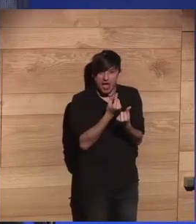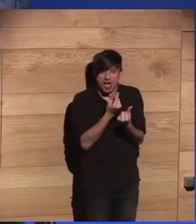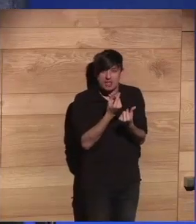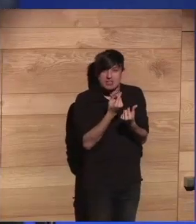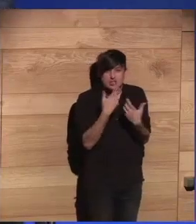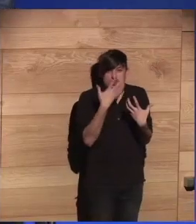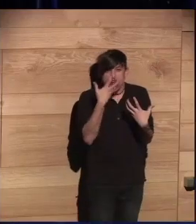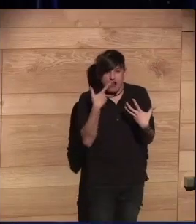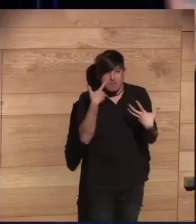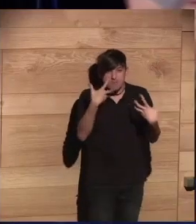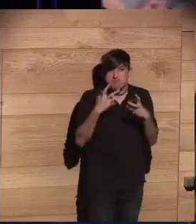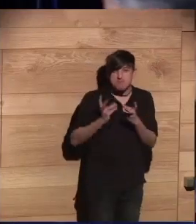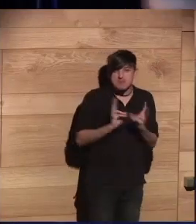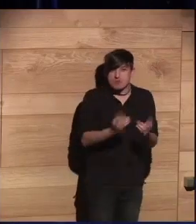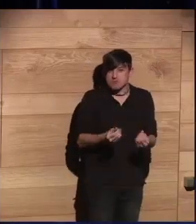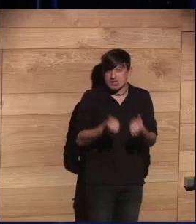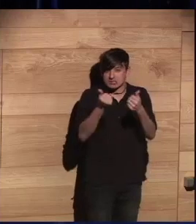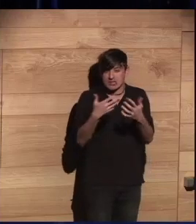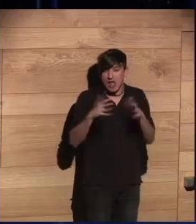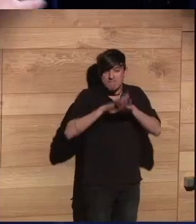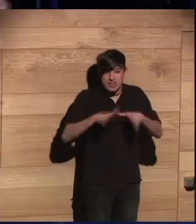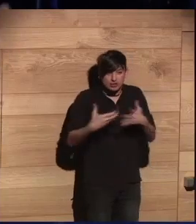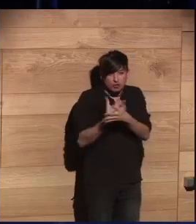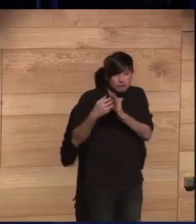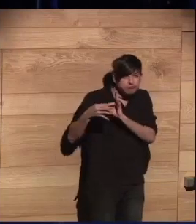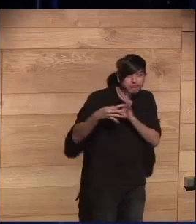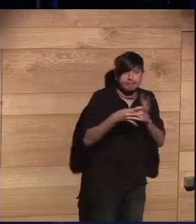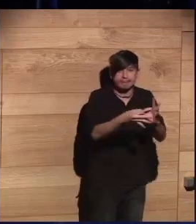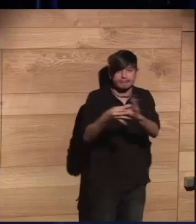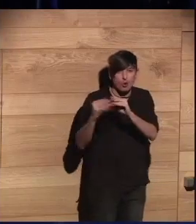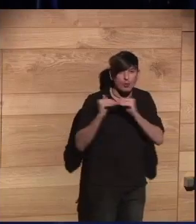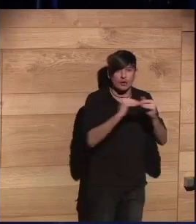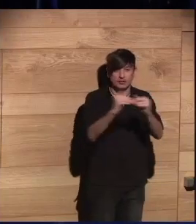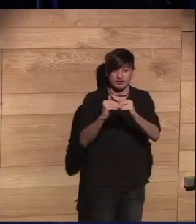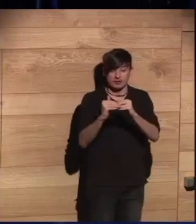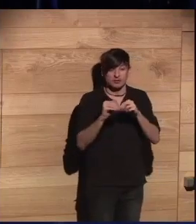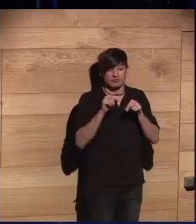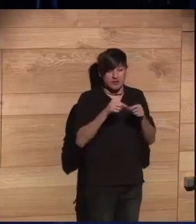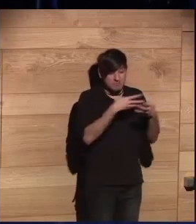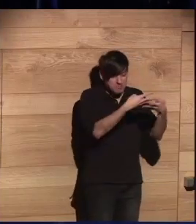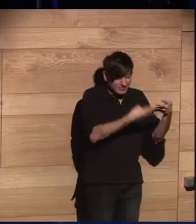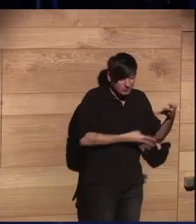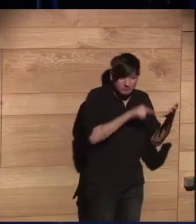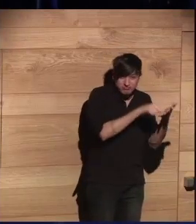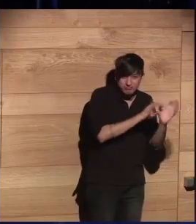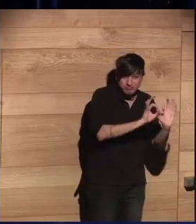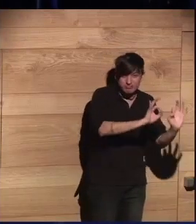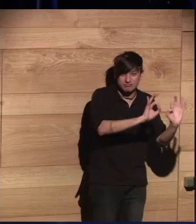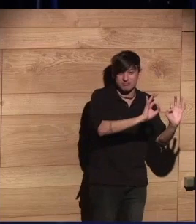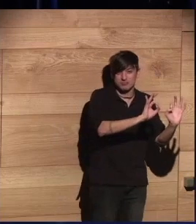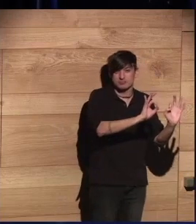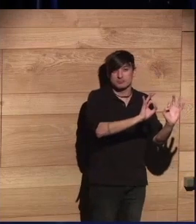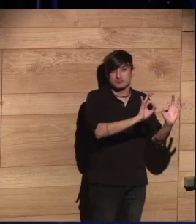más vivos. Claro, al final todo se va homogeneizando con el tiempo, ¿no? Y vamos yendo a... Y una partitura como esta, en concreto, además,